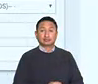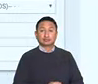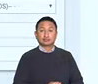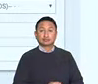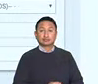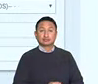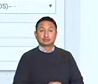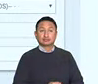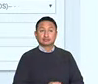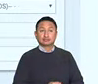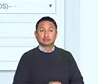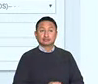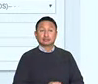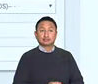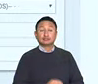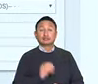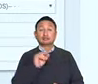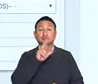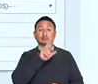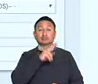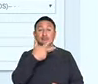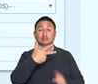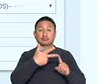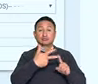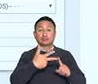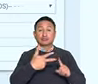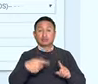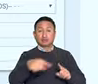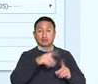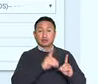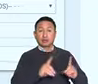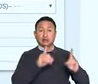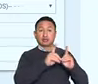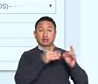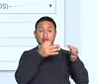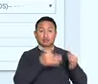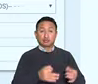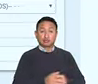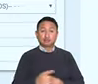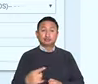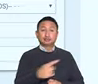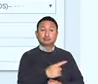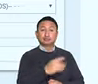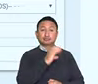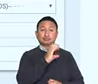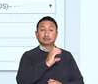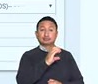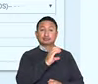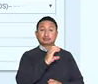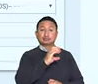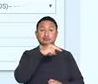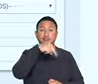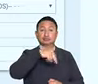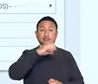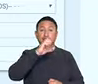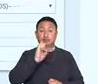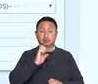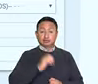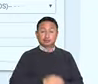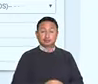25.53%. Y en tercer lugar, según los datos oficiales por parte del Consejo